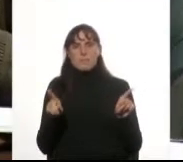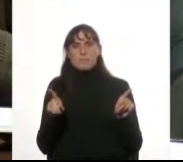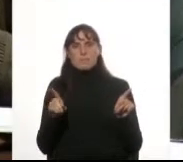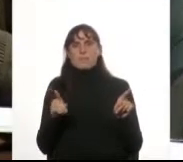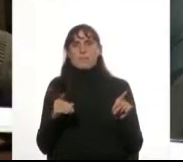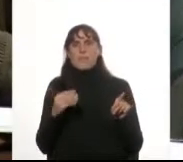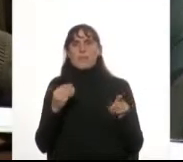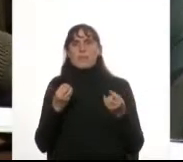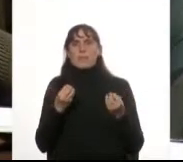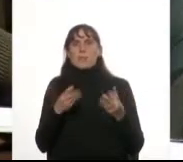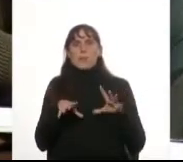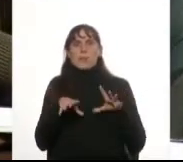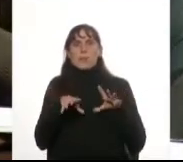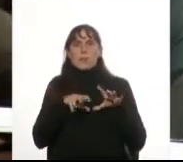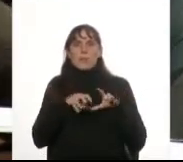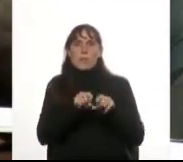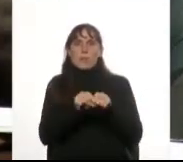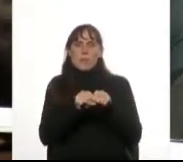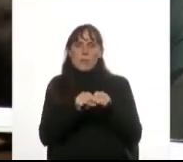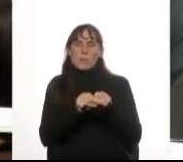Era